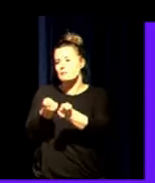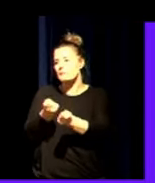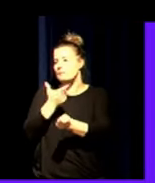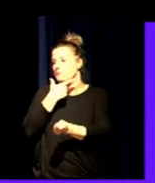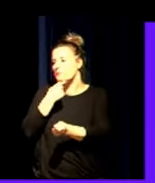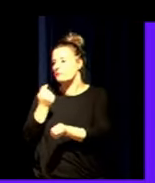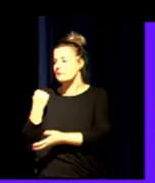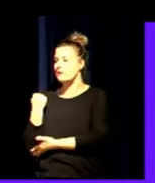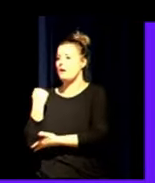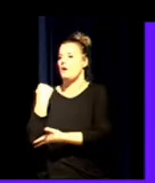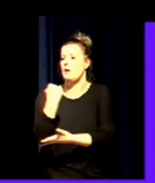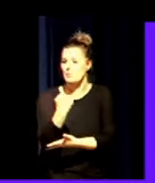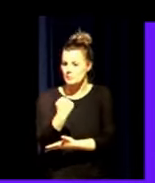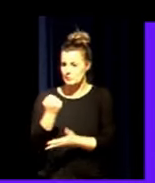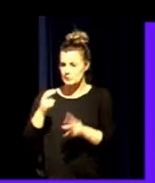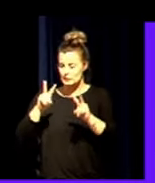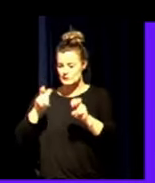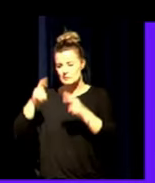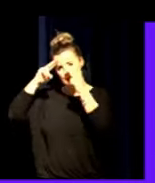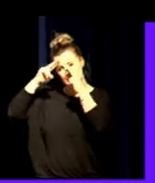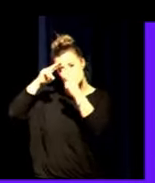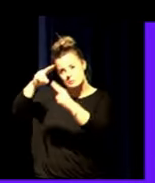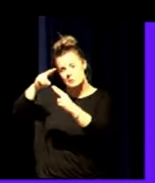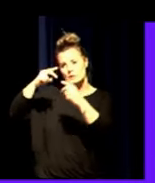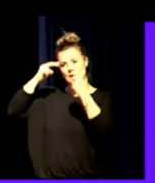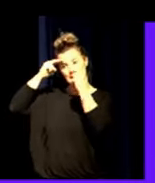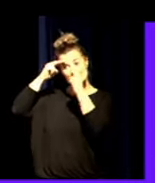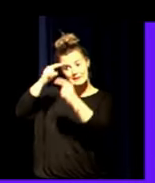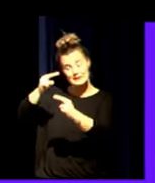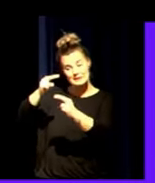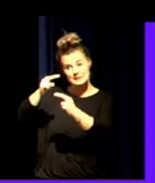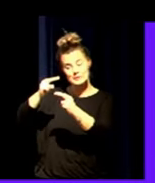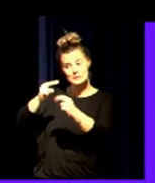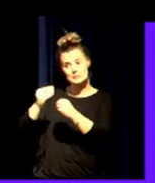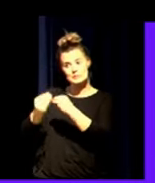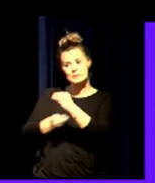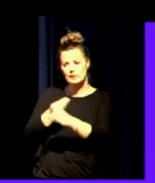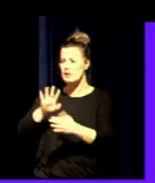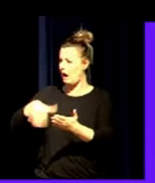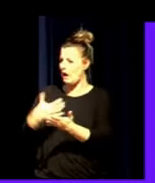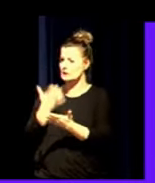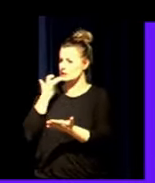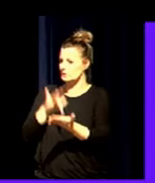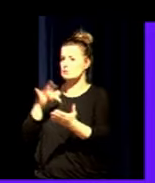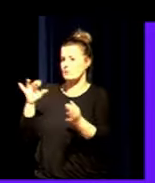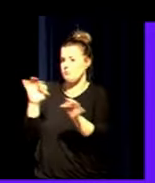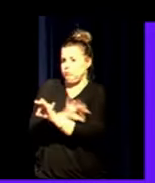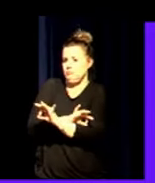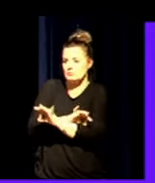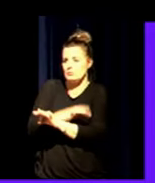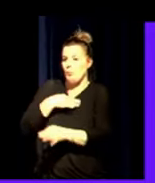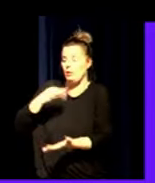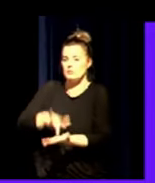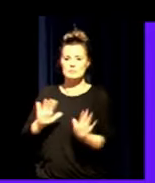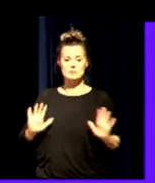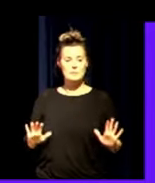apoyo desde el ámbito del respeto, respetando a aquellos que hacen, incluso las equivocaciones que puedan cometer, ¿no?